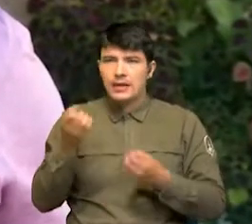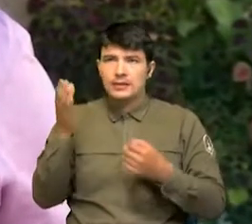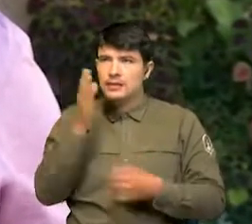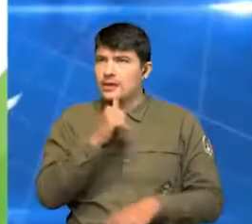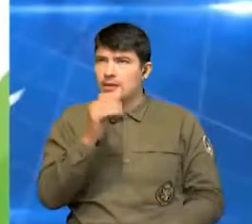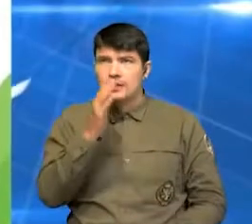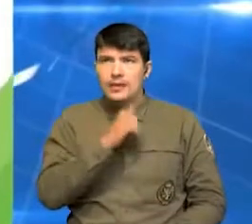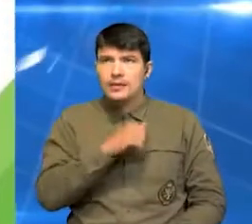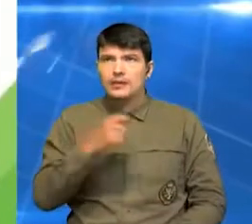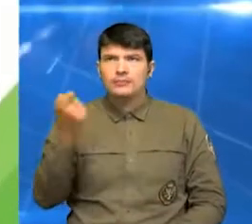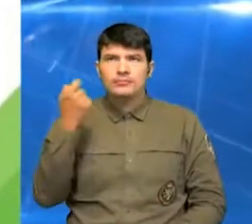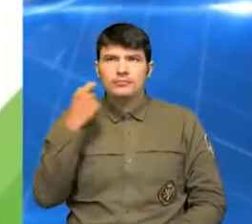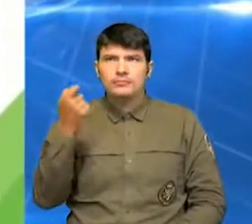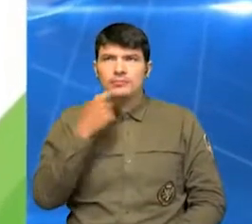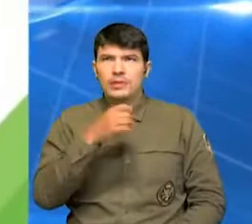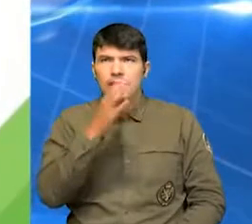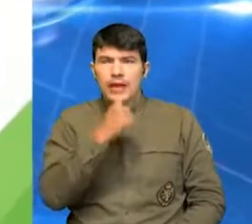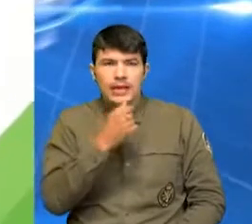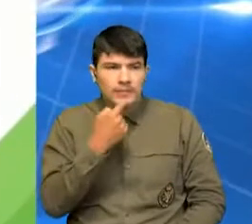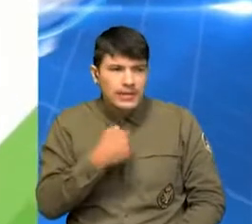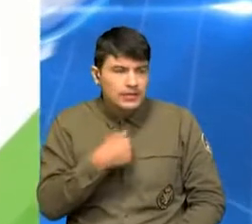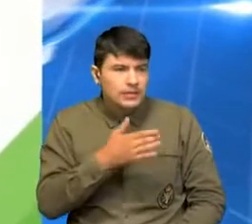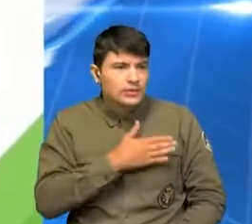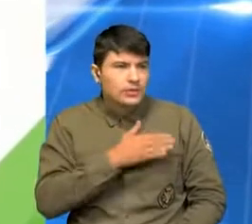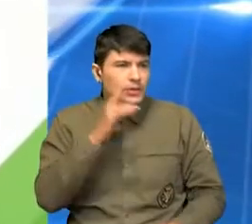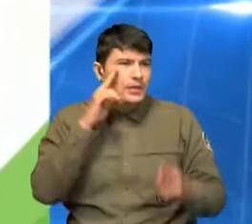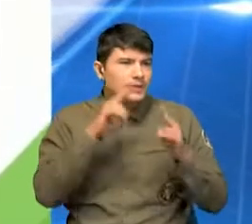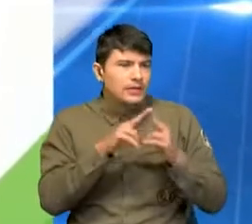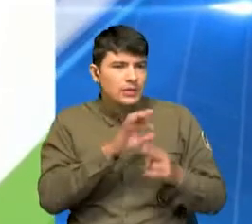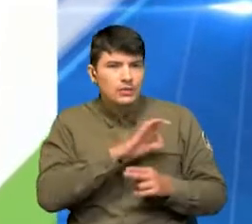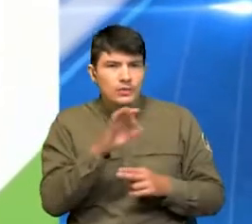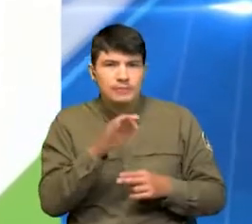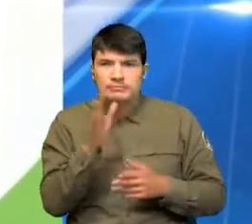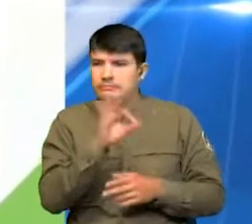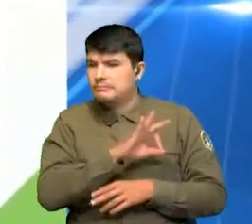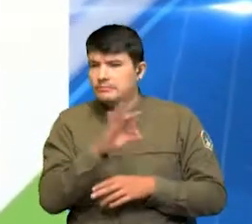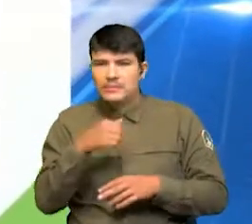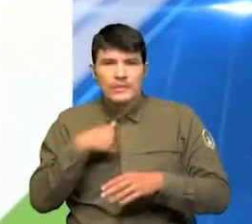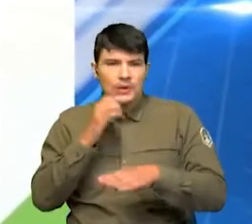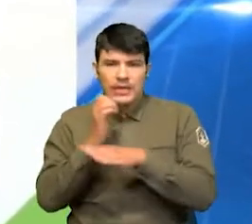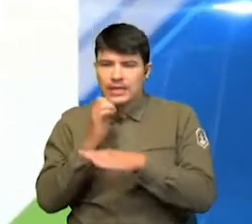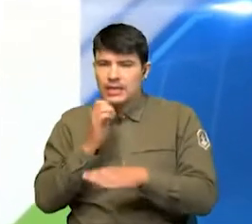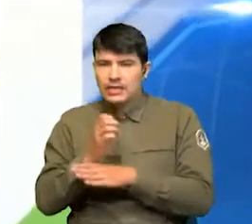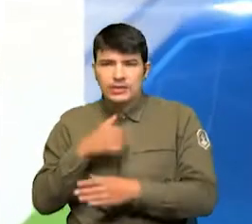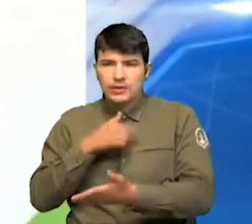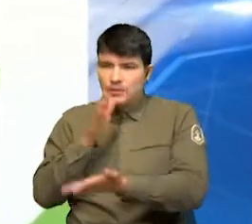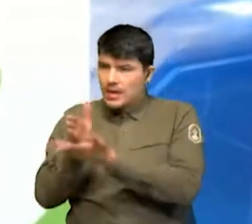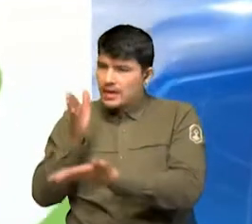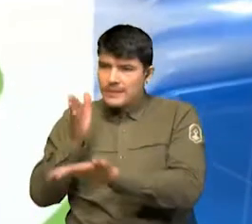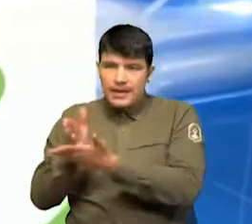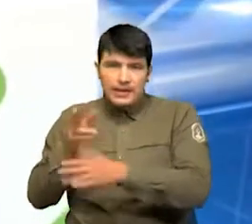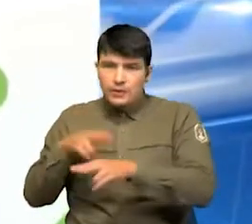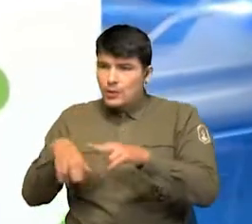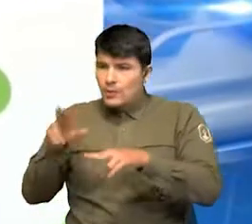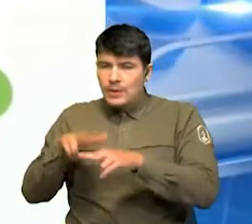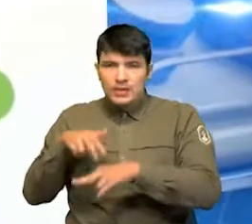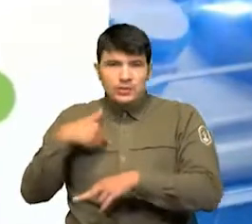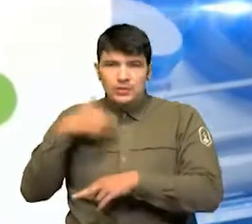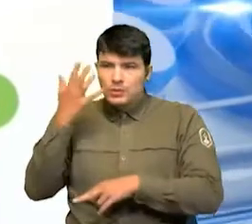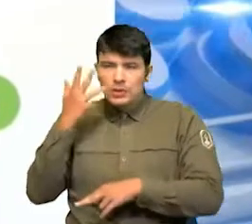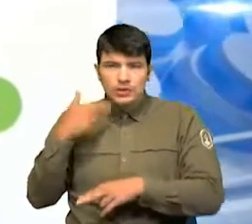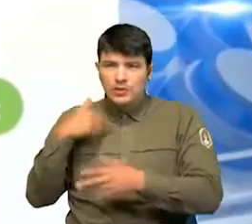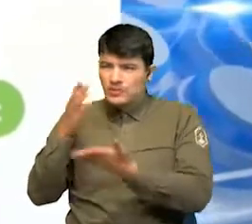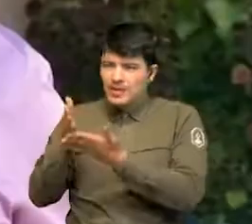en estos días nadie me ha dicho yo la había puesto a todos los entes se ha ocurrido normalmente pero no